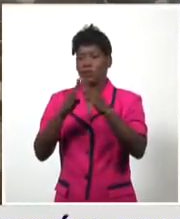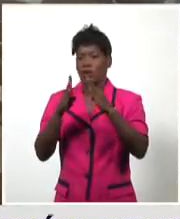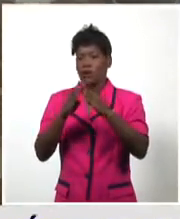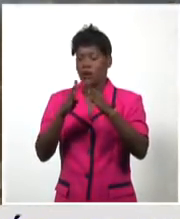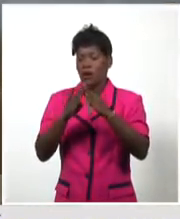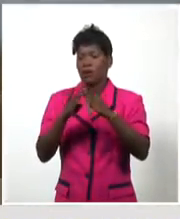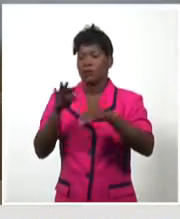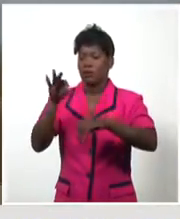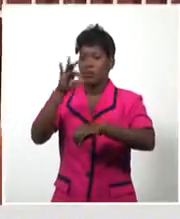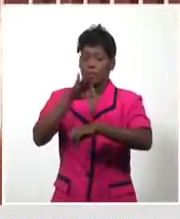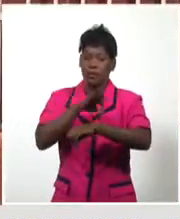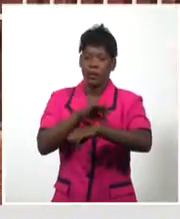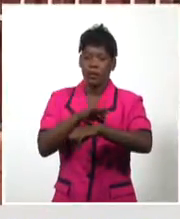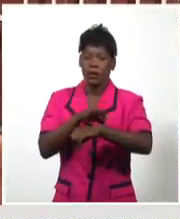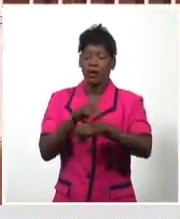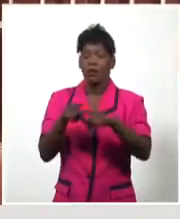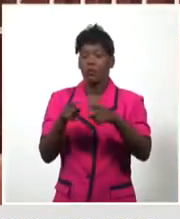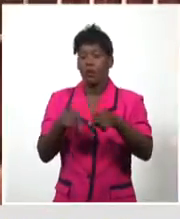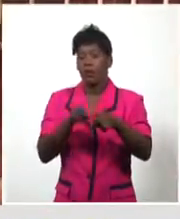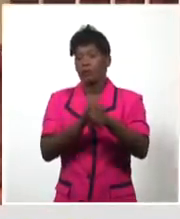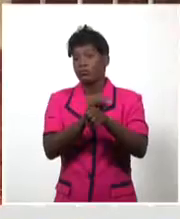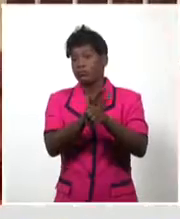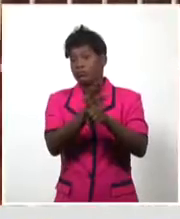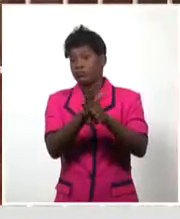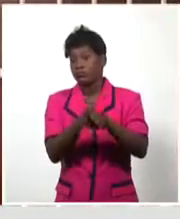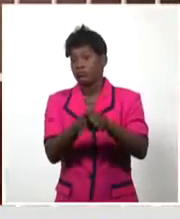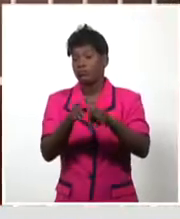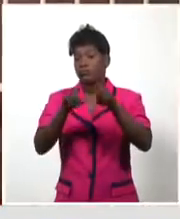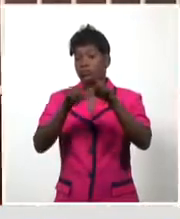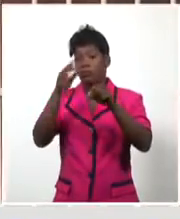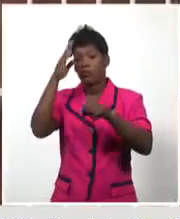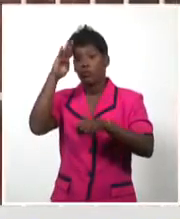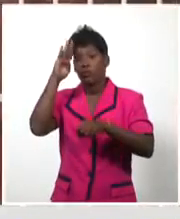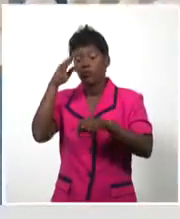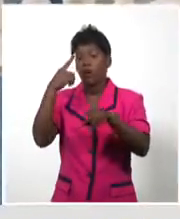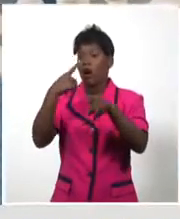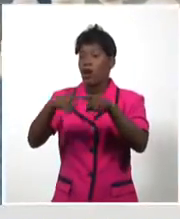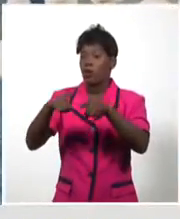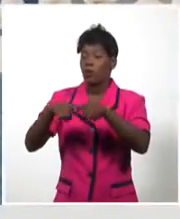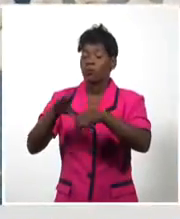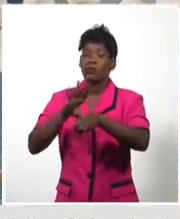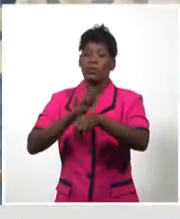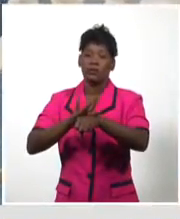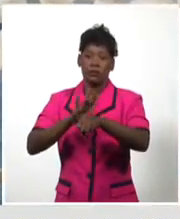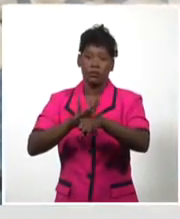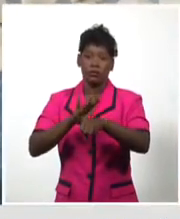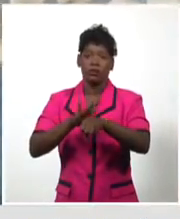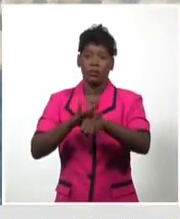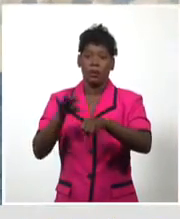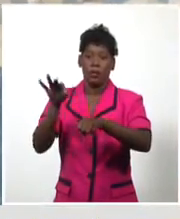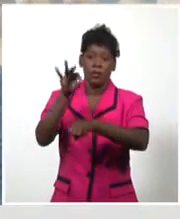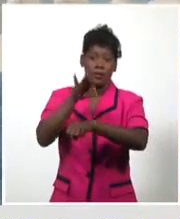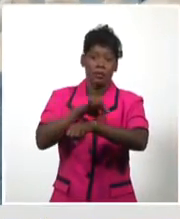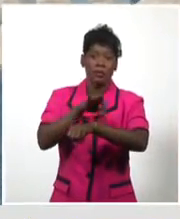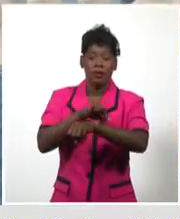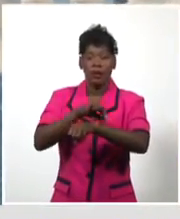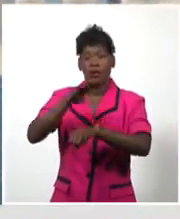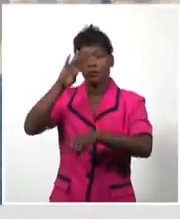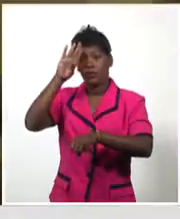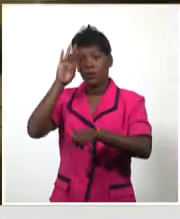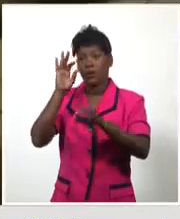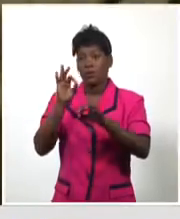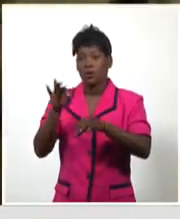en el país coexisten otros 16 tipos de esos dañinos microorganismos, entre ellos arbovirosis como el dengue, transmitido por la picadura